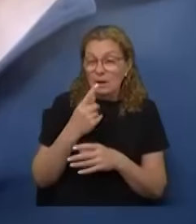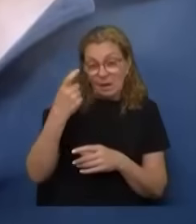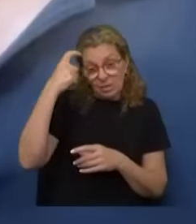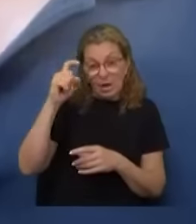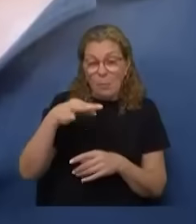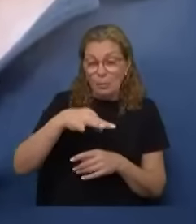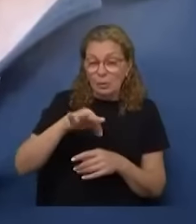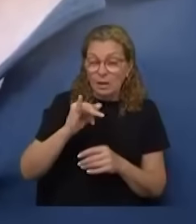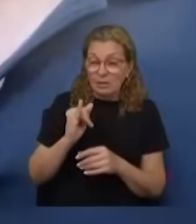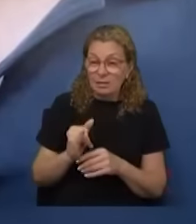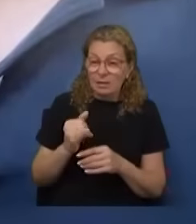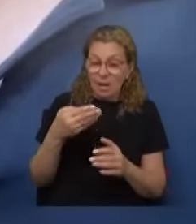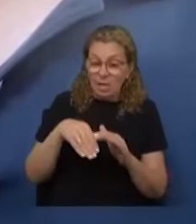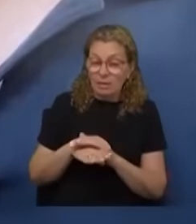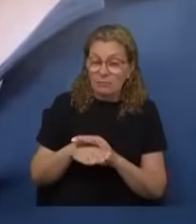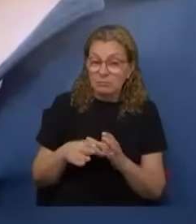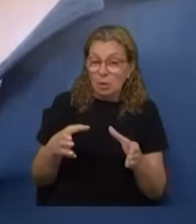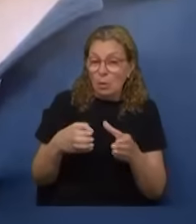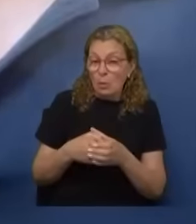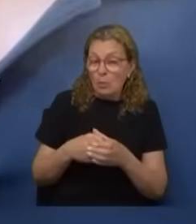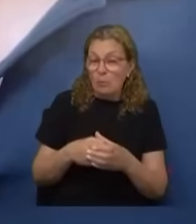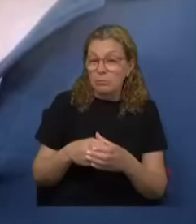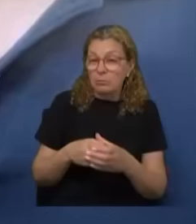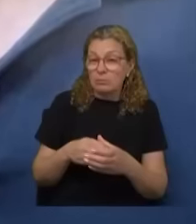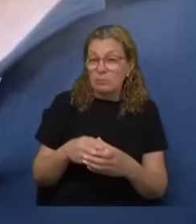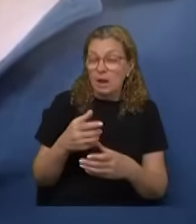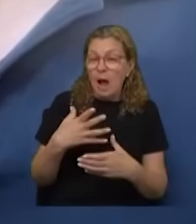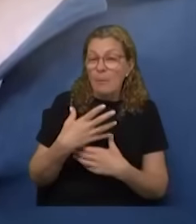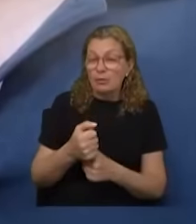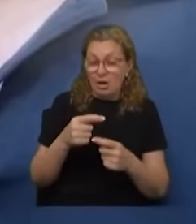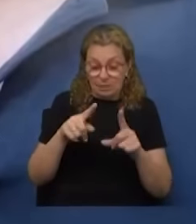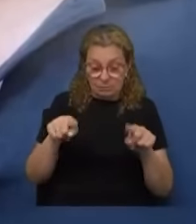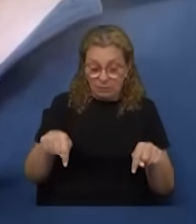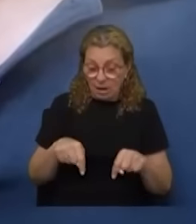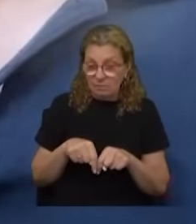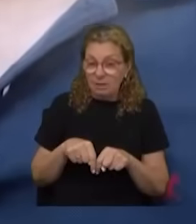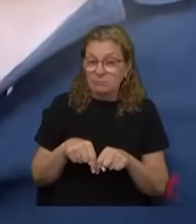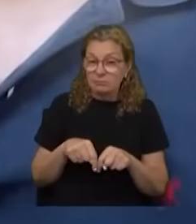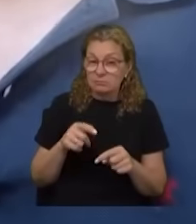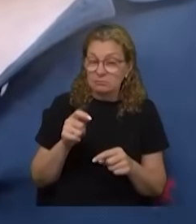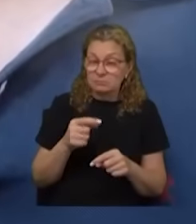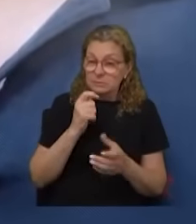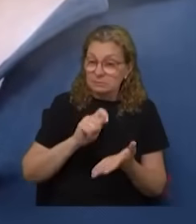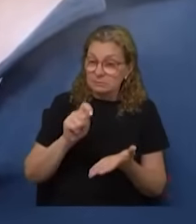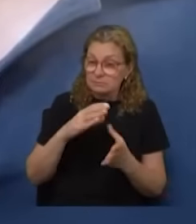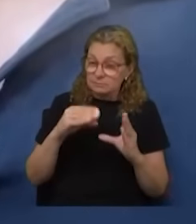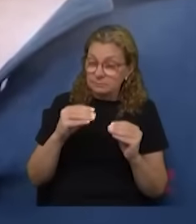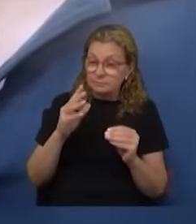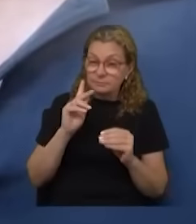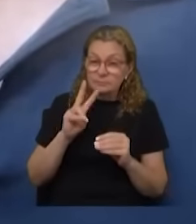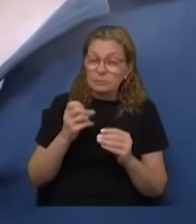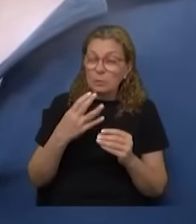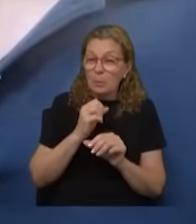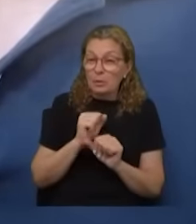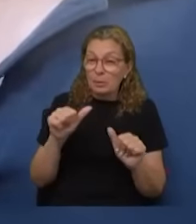oportunidad este adherirnos a la fórmula y Mostrar nuestra adón con una carta este hablamos a ver cómo podíamos